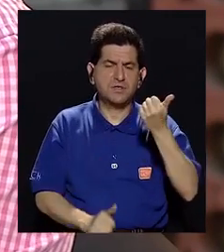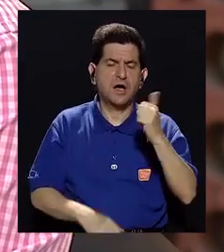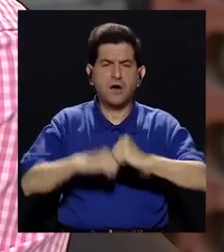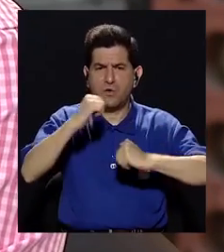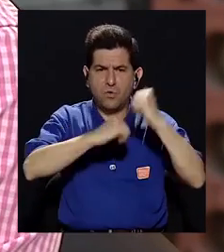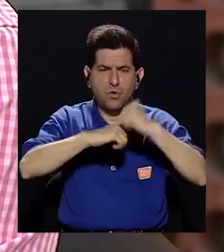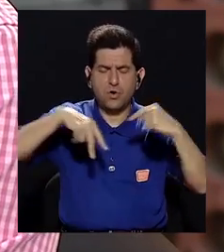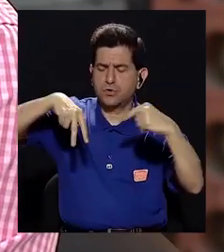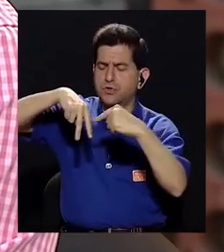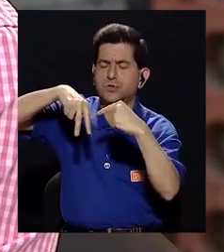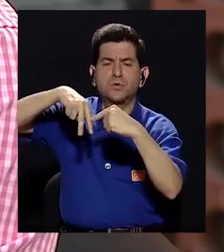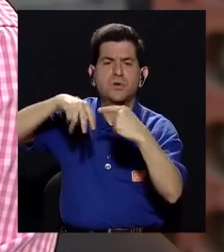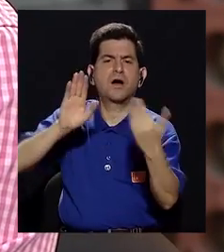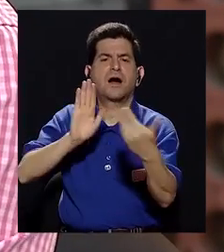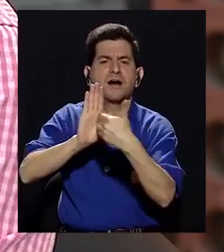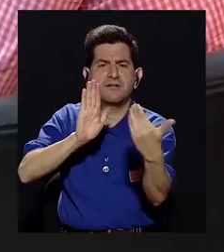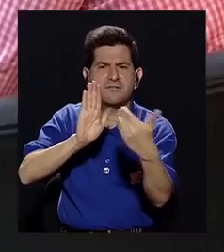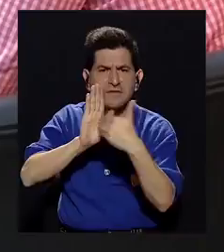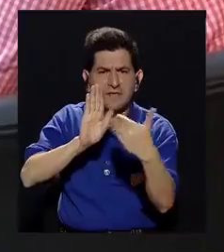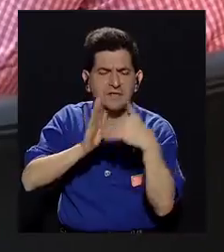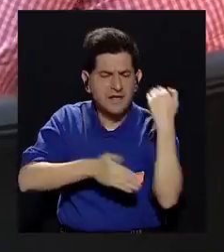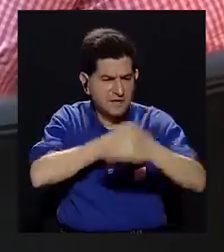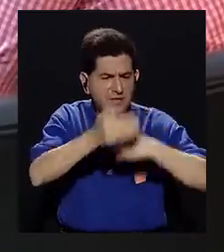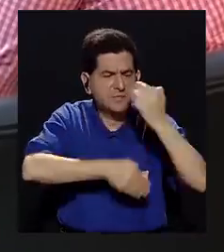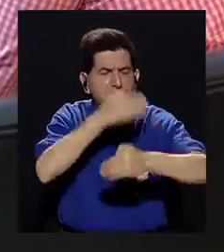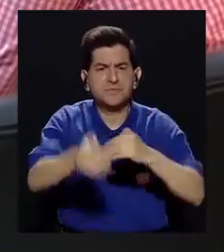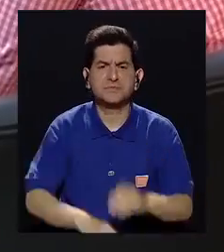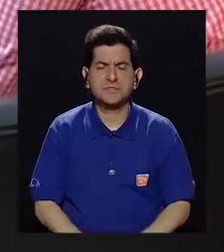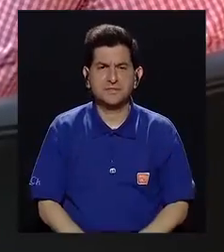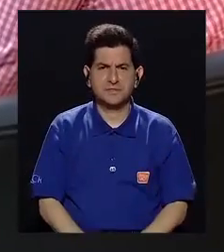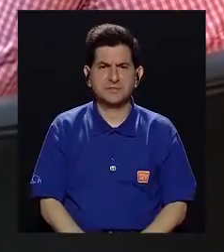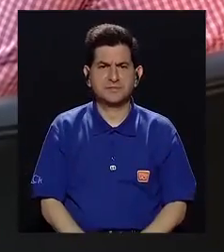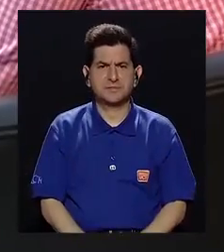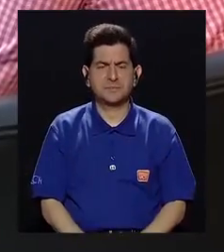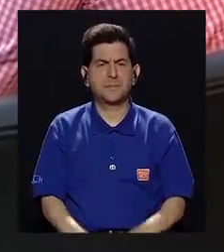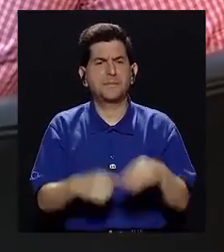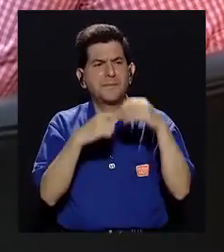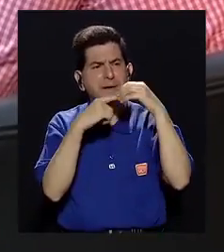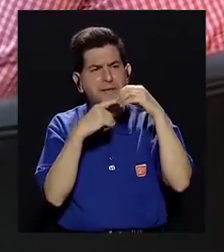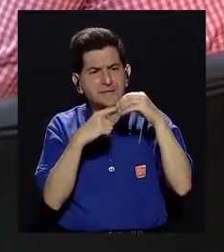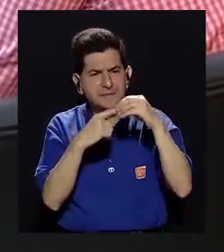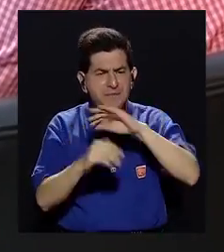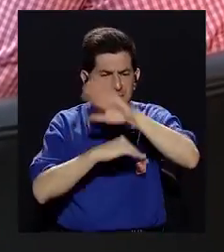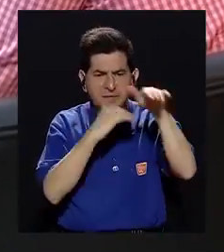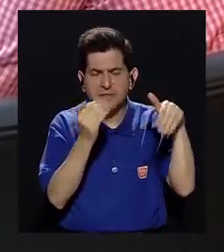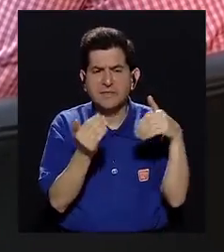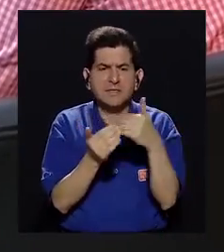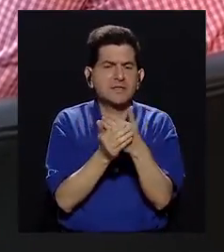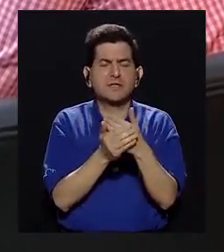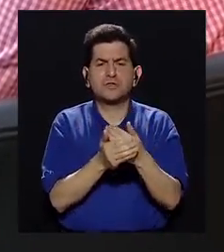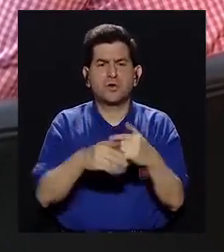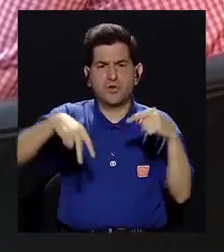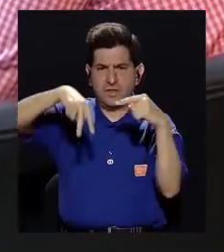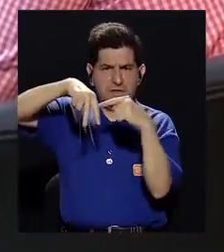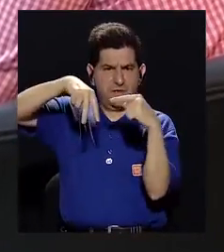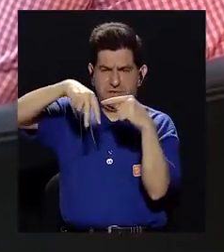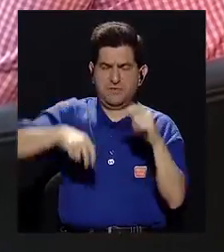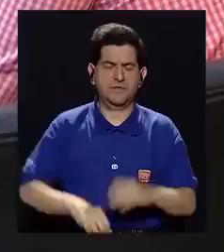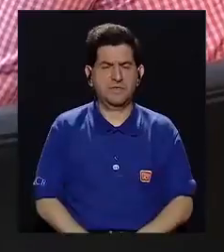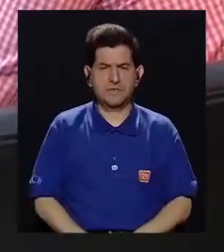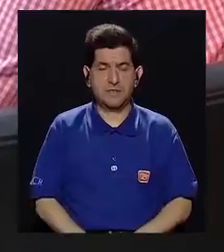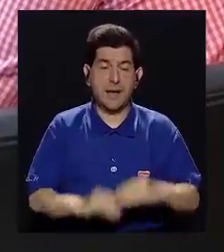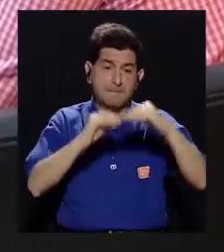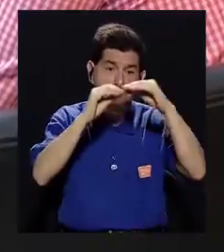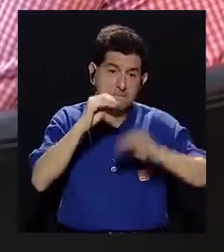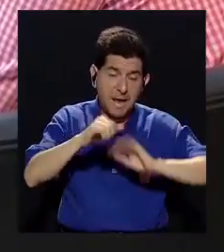también van a sufrir parte de este desgaste? Sufre básicamente casi que todo el complejo de la rodilla. Uh-huh.